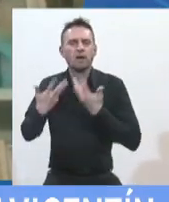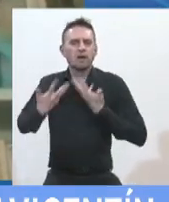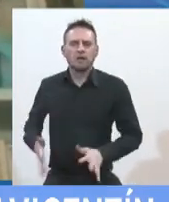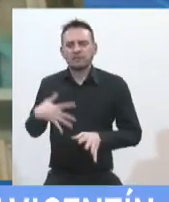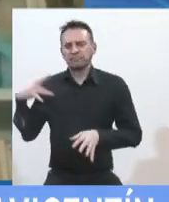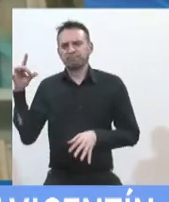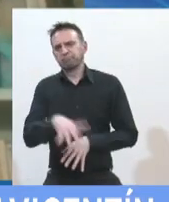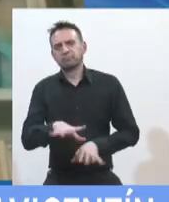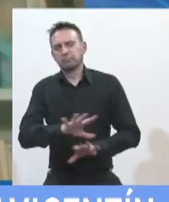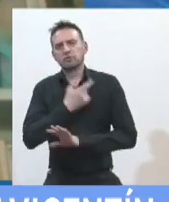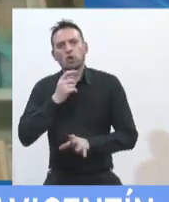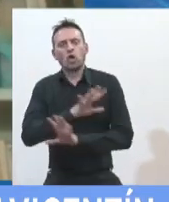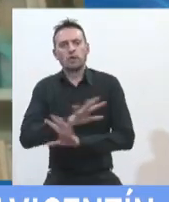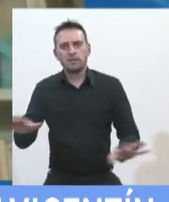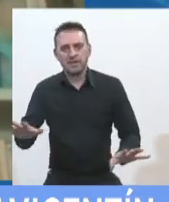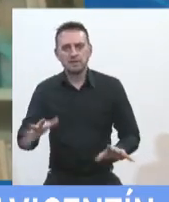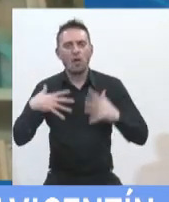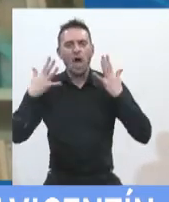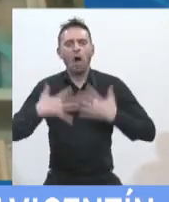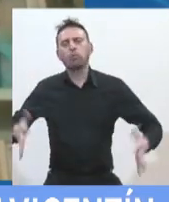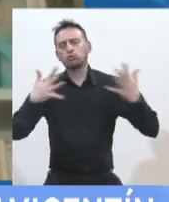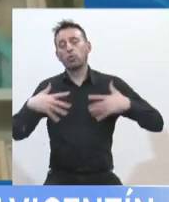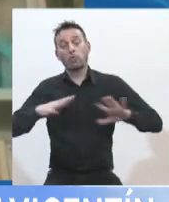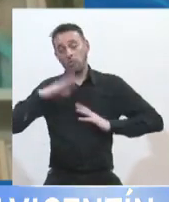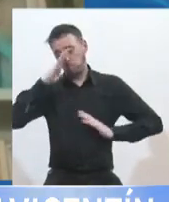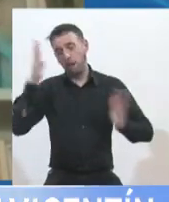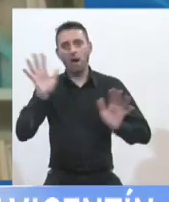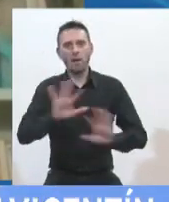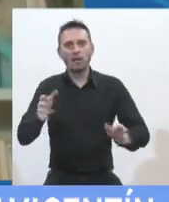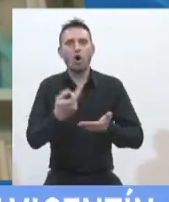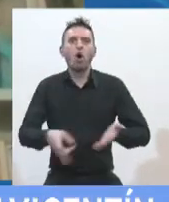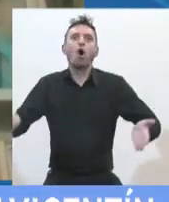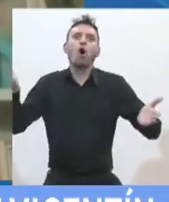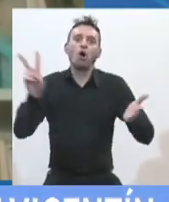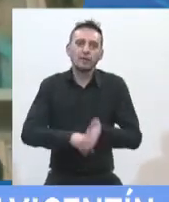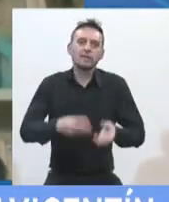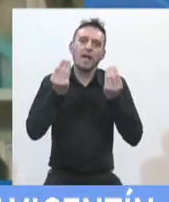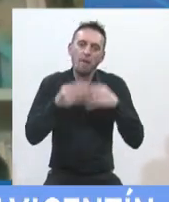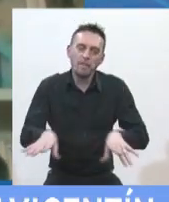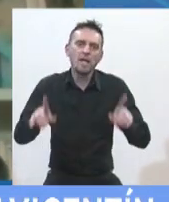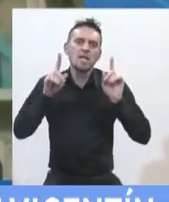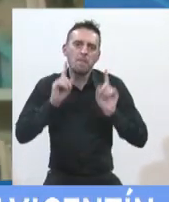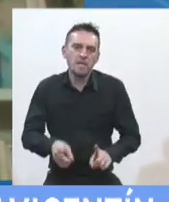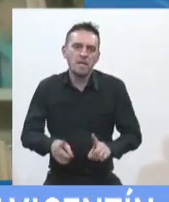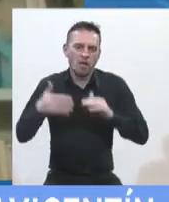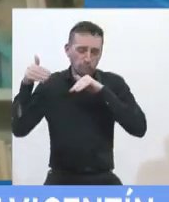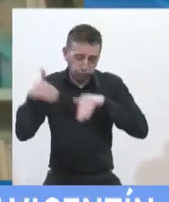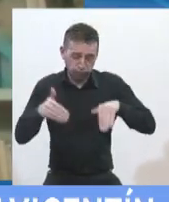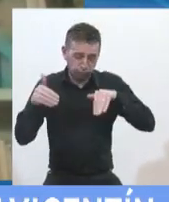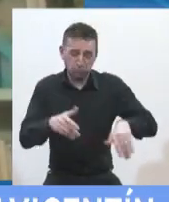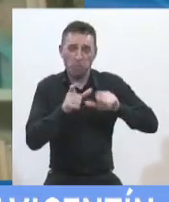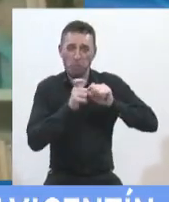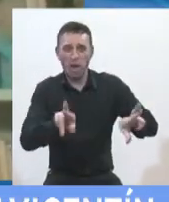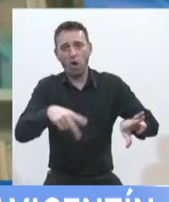rechaza esos abusos y entonces volvemos a empezar pero volvemos a empezar hundiéndonos cada vez